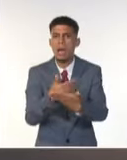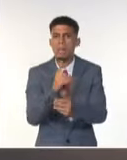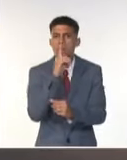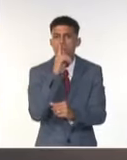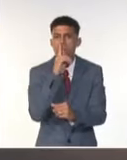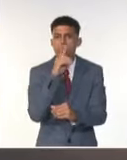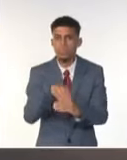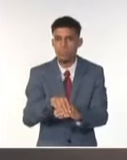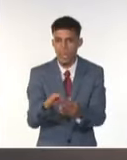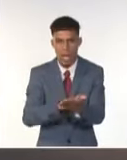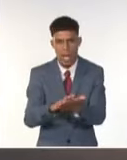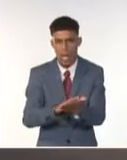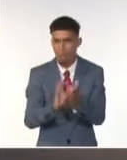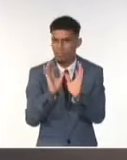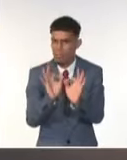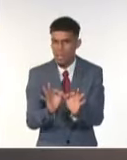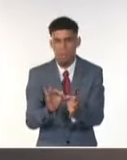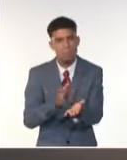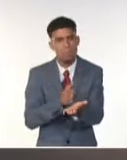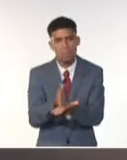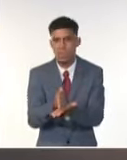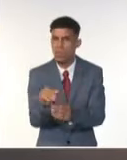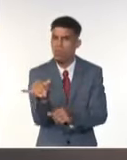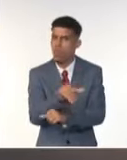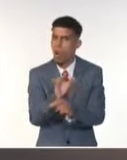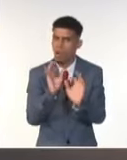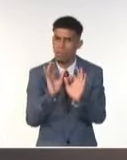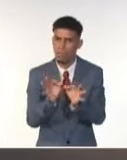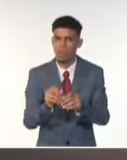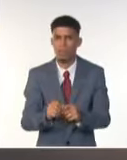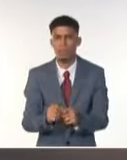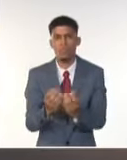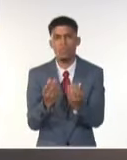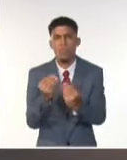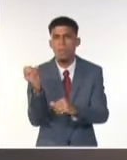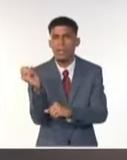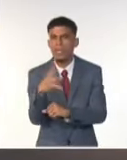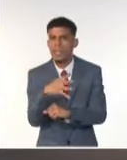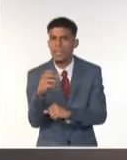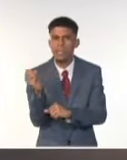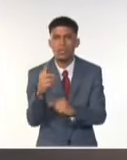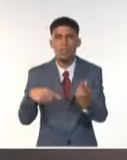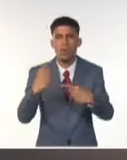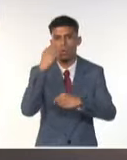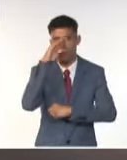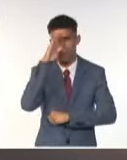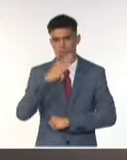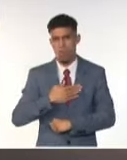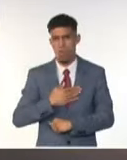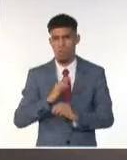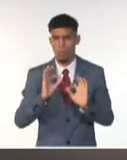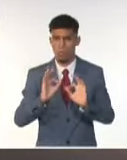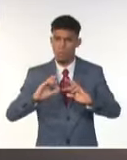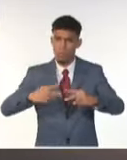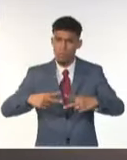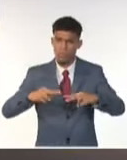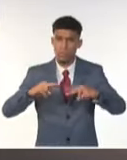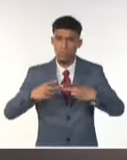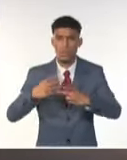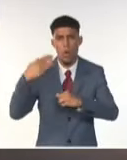fue más de lo mismo contra Cuba. Descalificaciones y líneas de mensajes falsas que ha repetido en innumerables